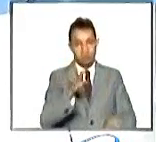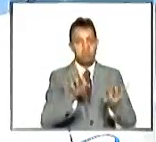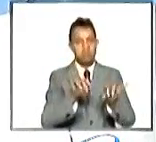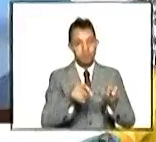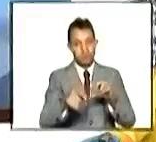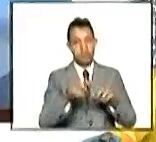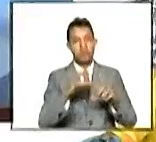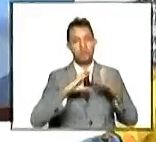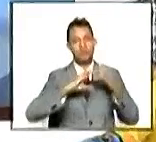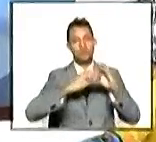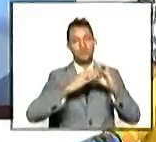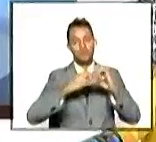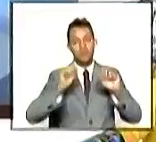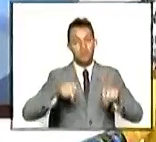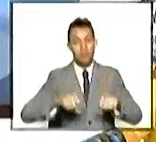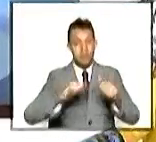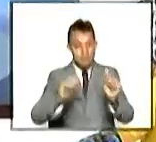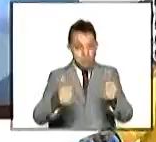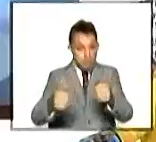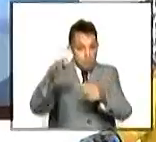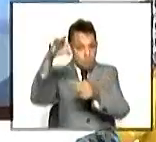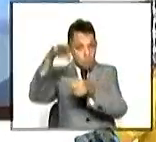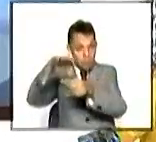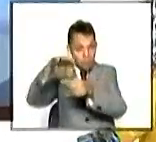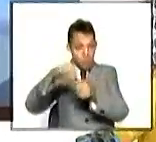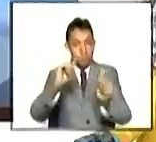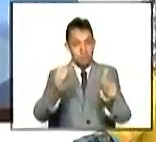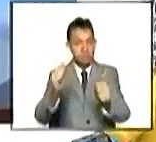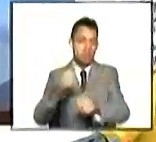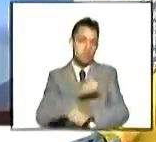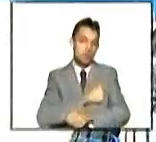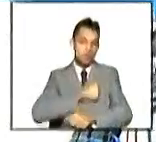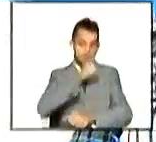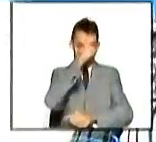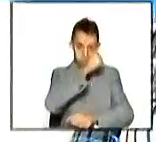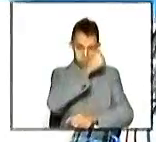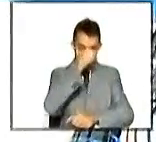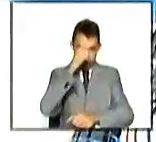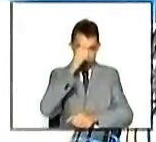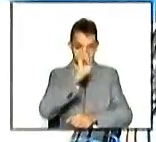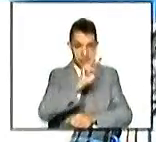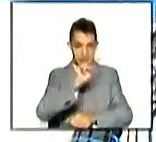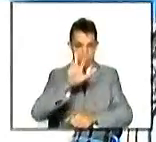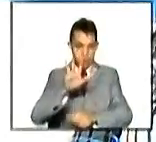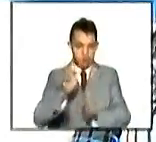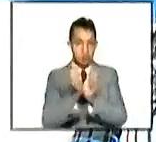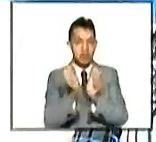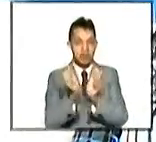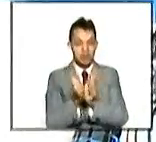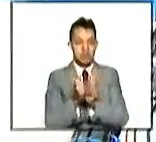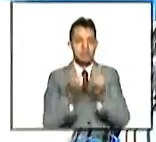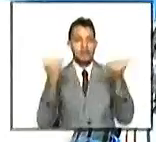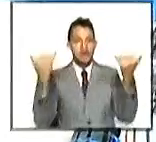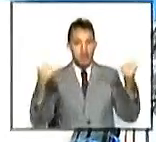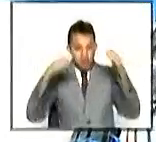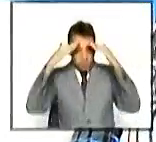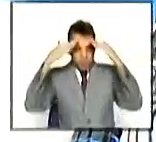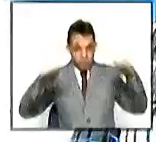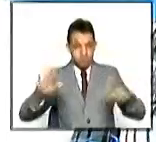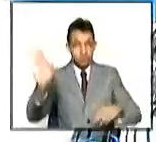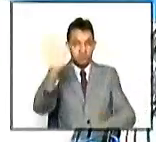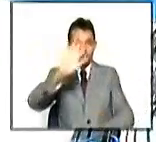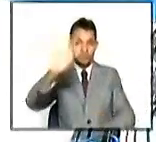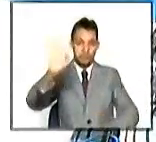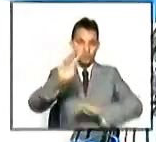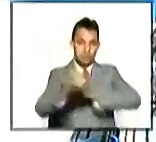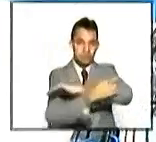www.doctorrojas.net. Y a votar por el que quiera, vote en blanco, pero voten. Votemos el próximo domingo, esa es la democracia nuestra. Hasta luego, mil